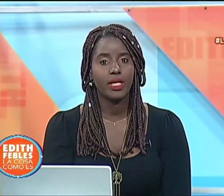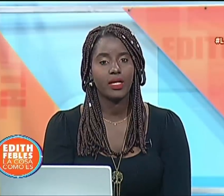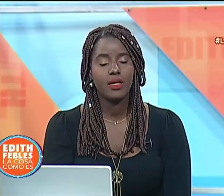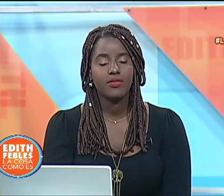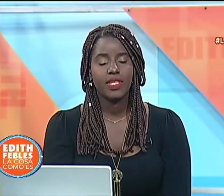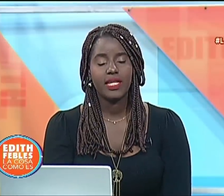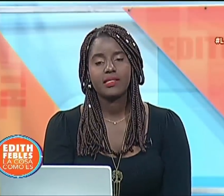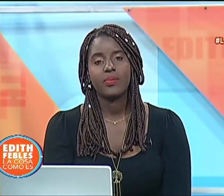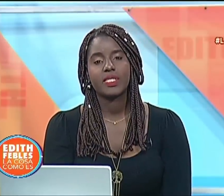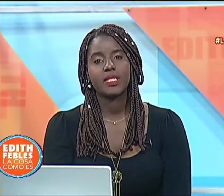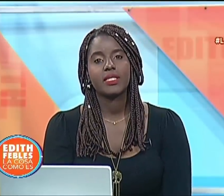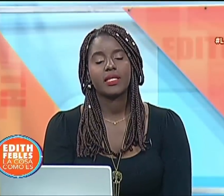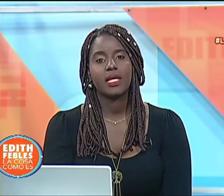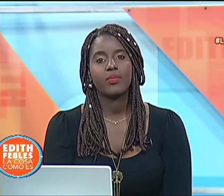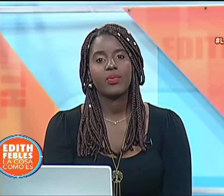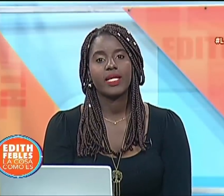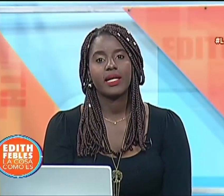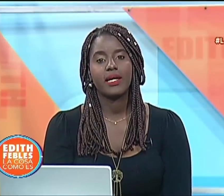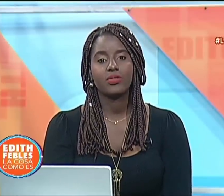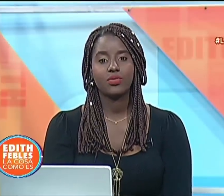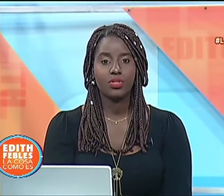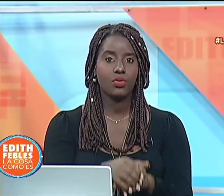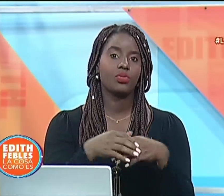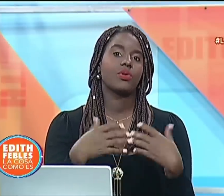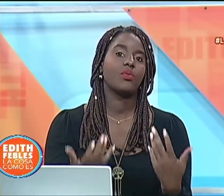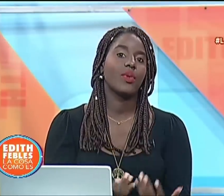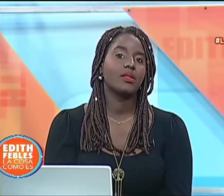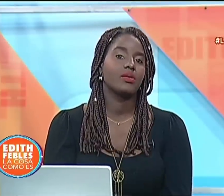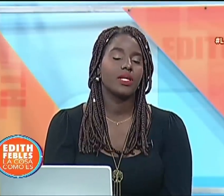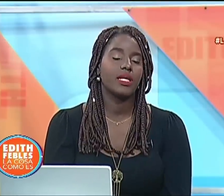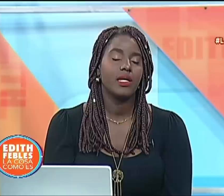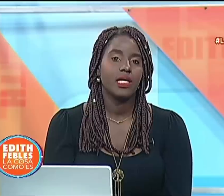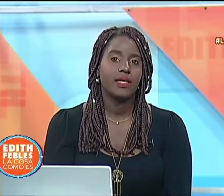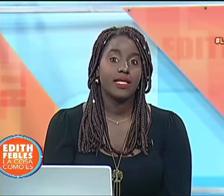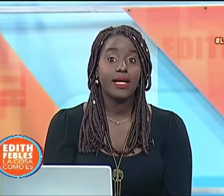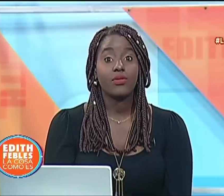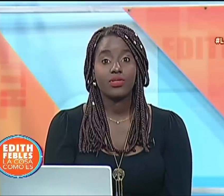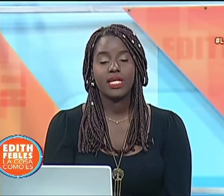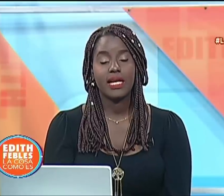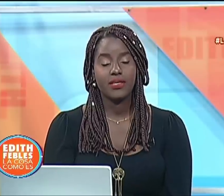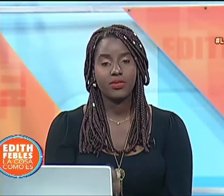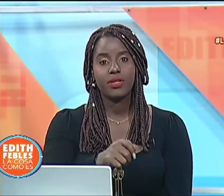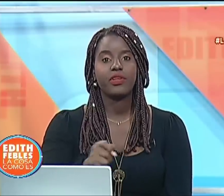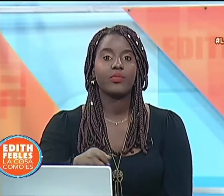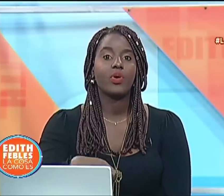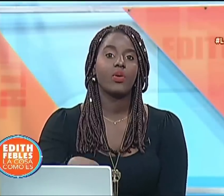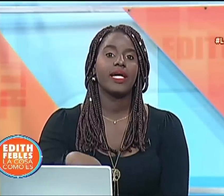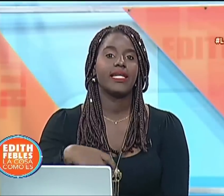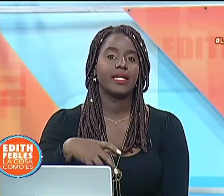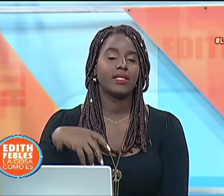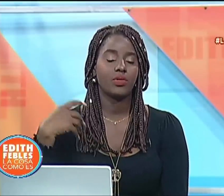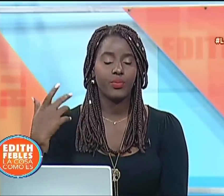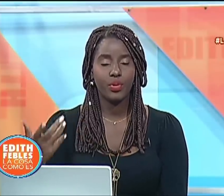lo que finaliza el presidente de la República su discurso al momento de dar a conocer a la nación que firmó